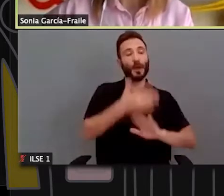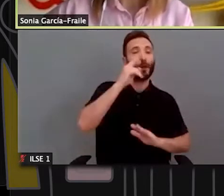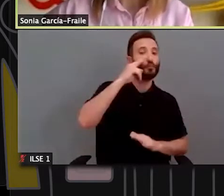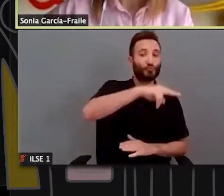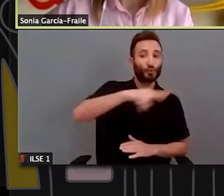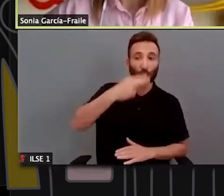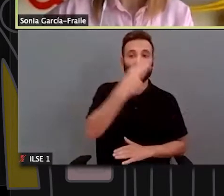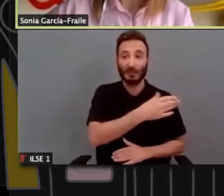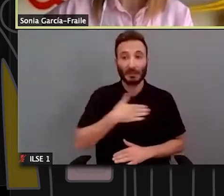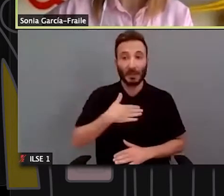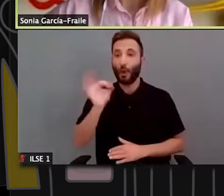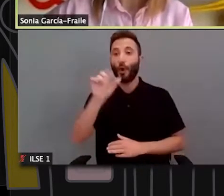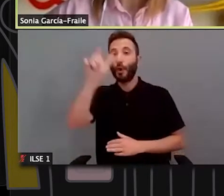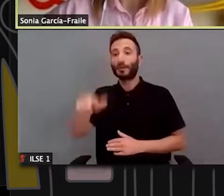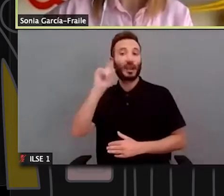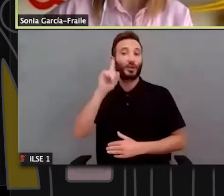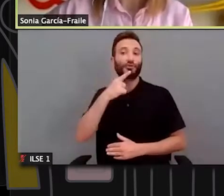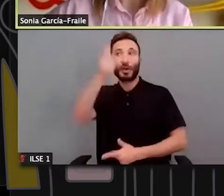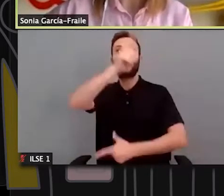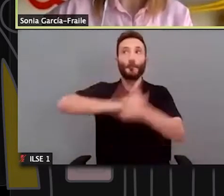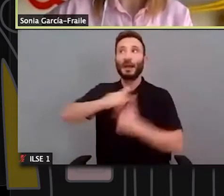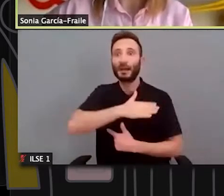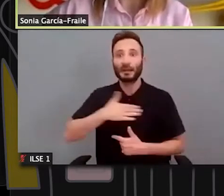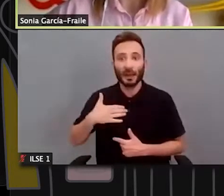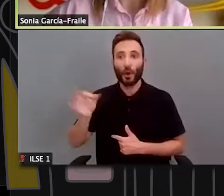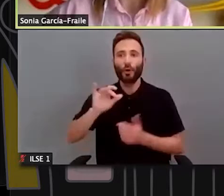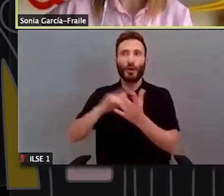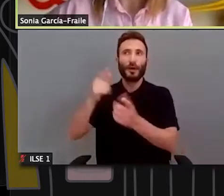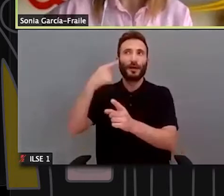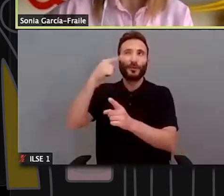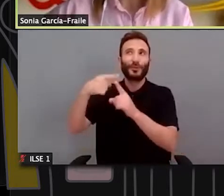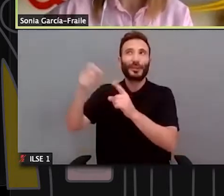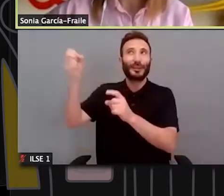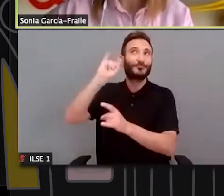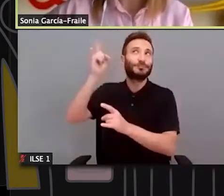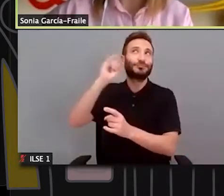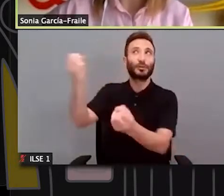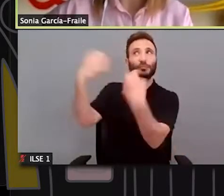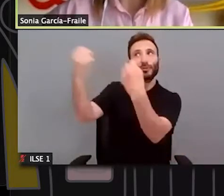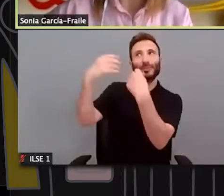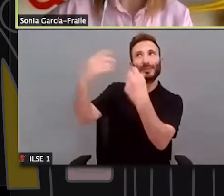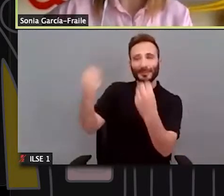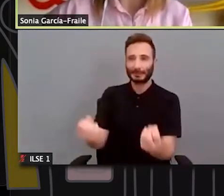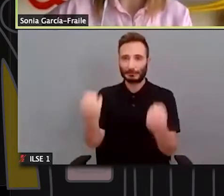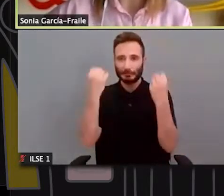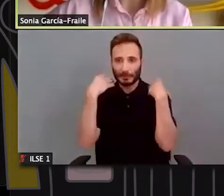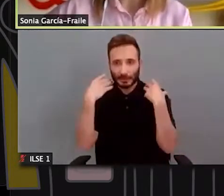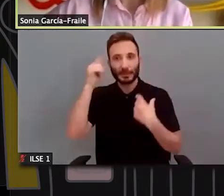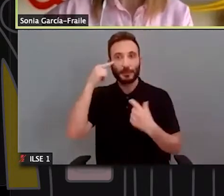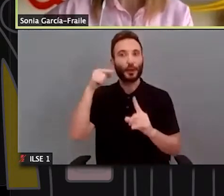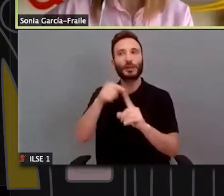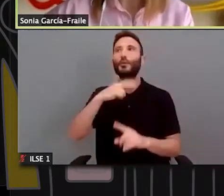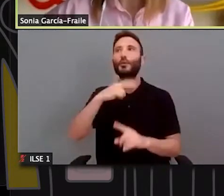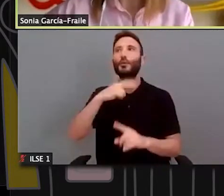persona sorda quisiera viajar y, por supuesto, enterarse de los mensajes que dicen por megafonía, con voces complicadas de entender incluso para los oyentes,